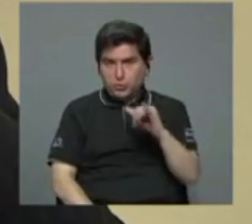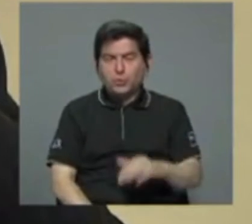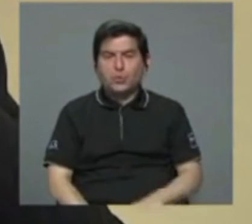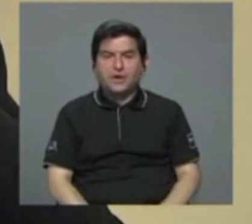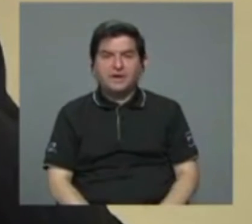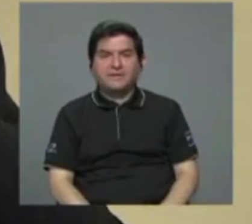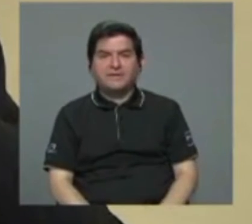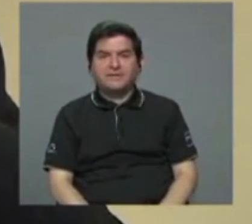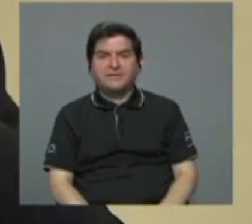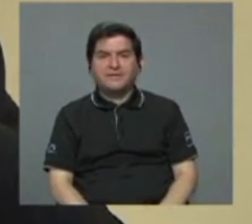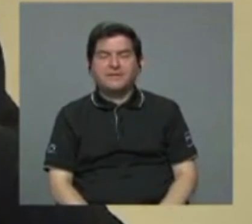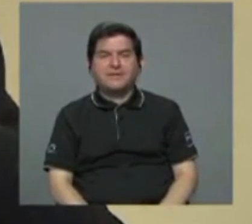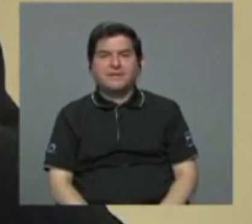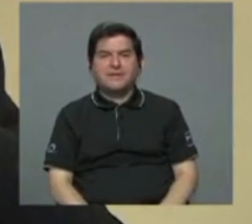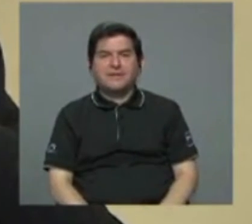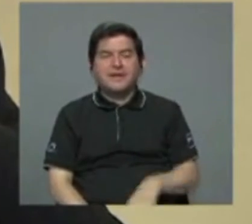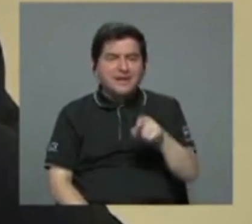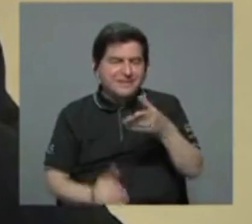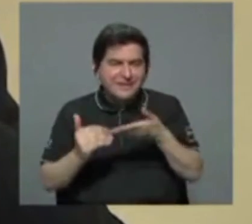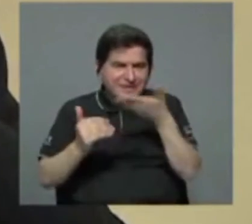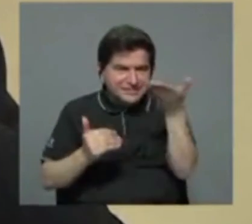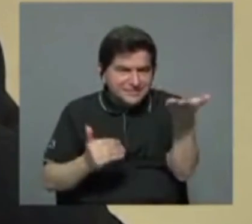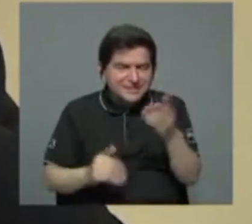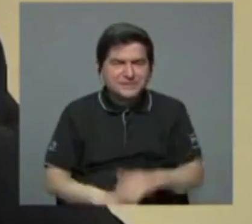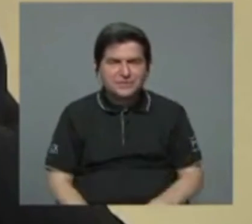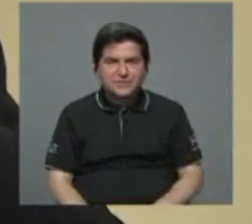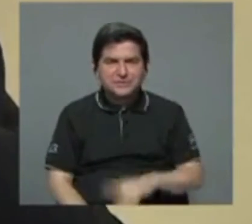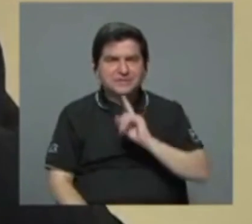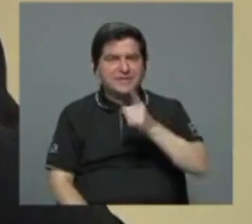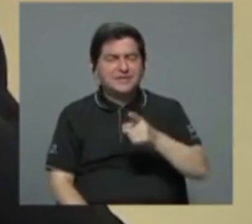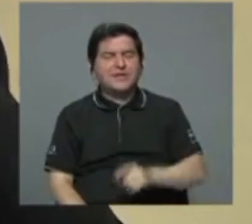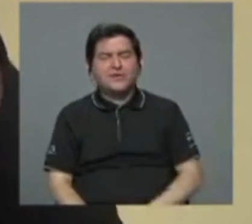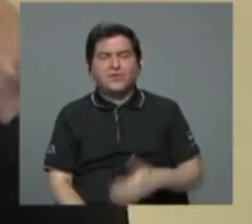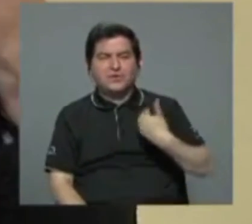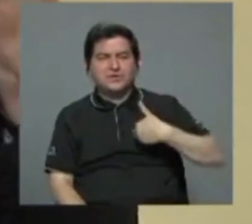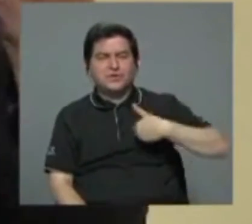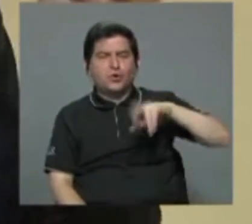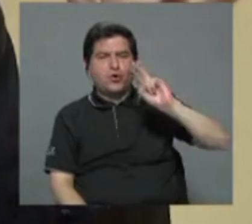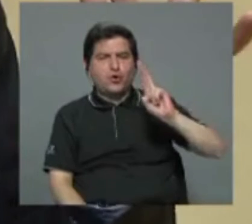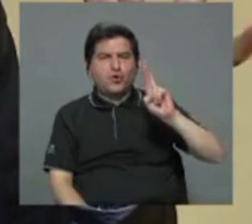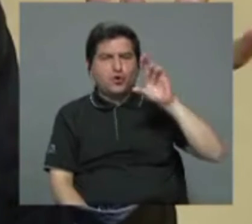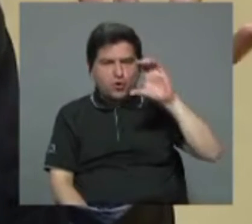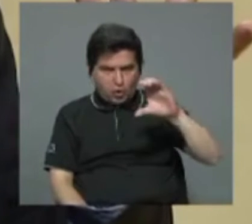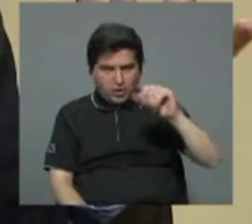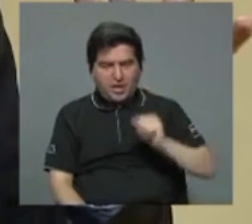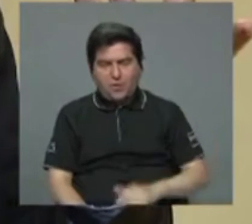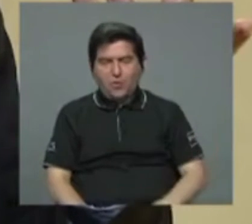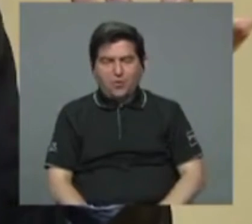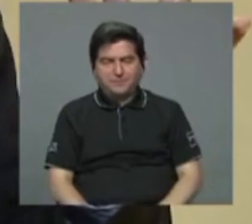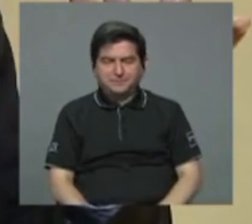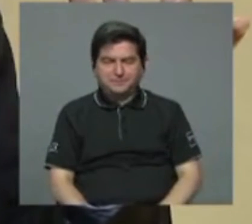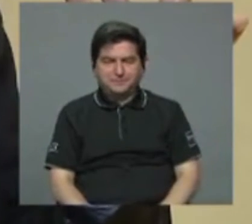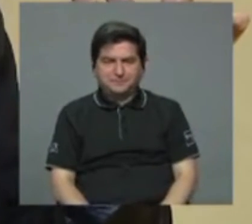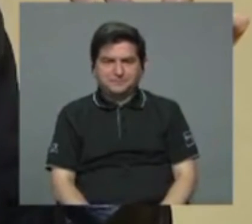que en algunas de estas cosas que decía don Rodrigo, pues